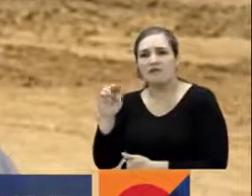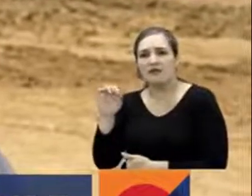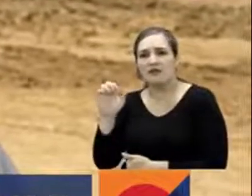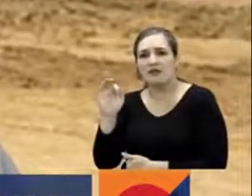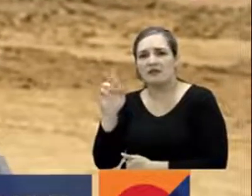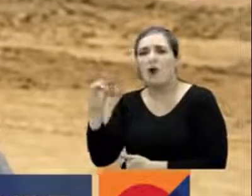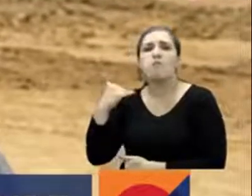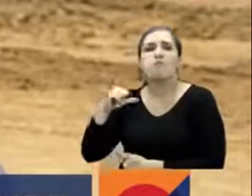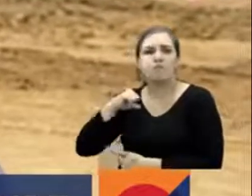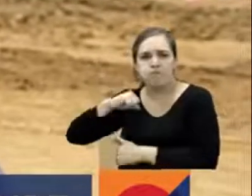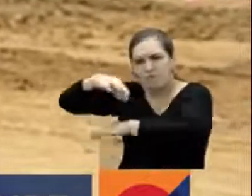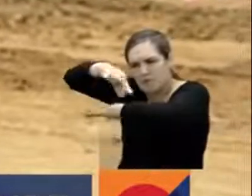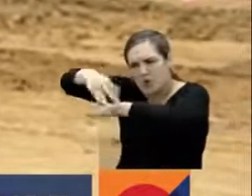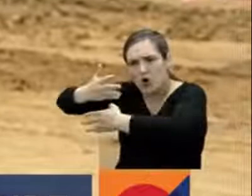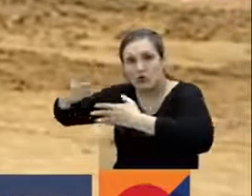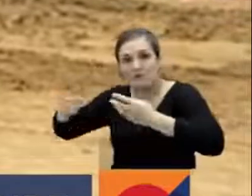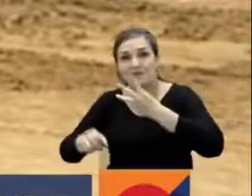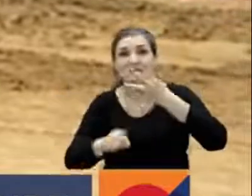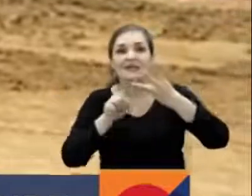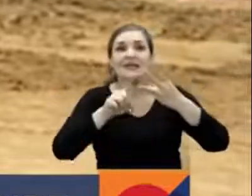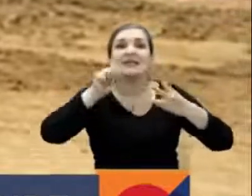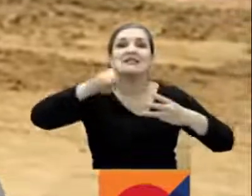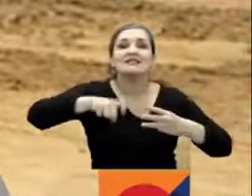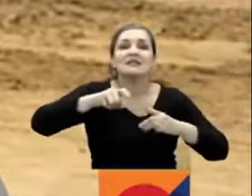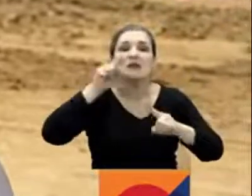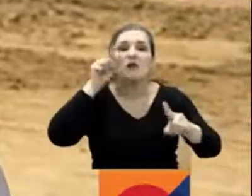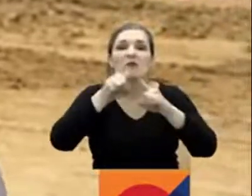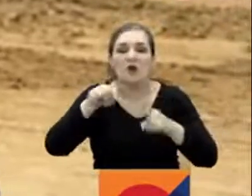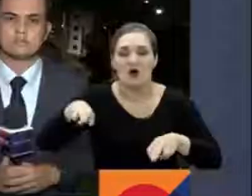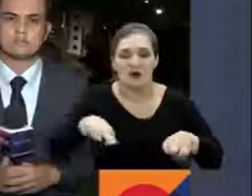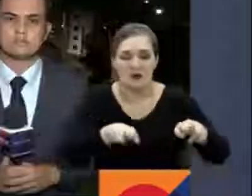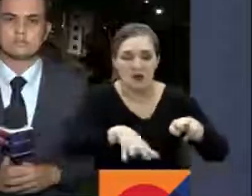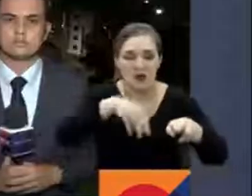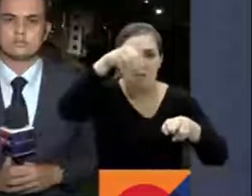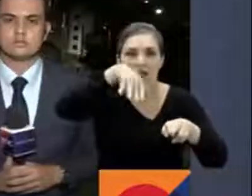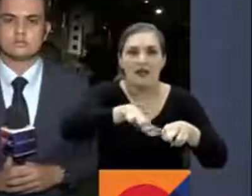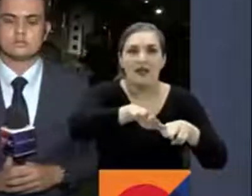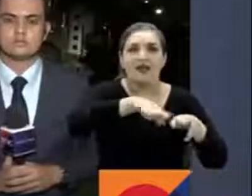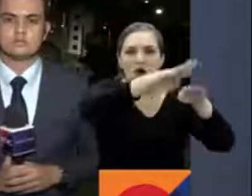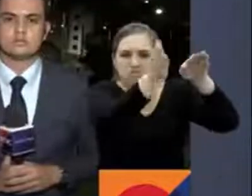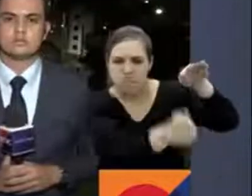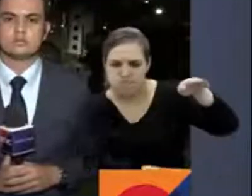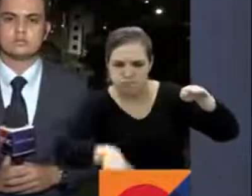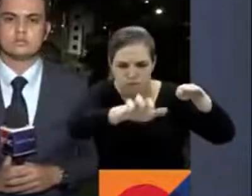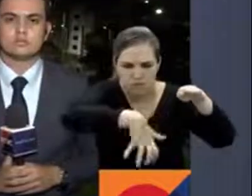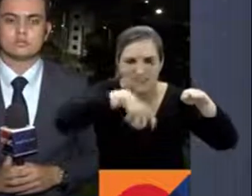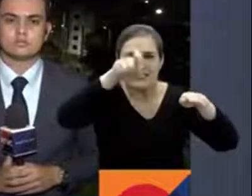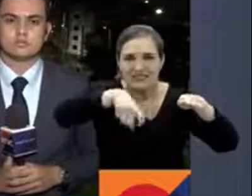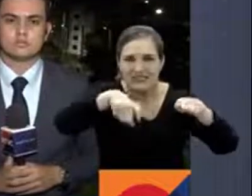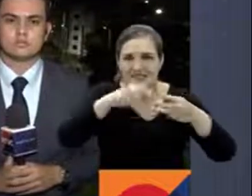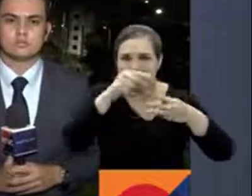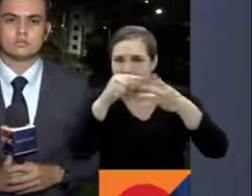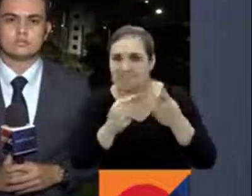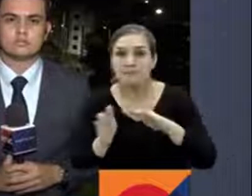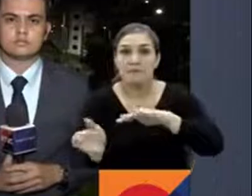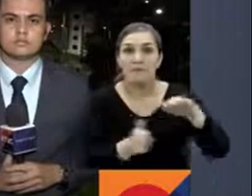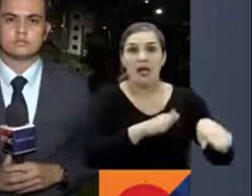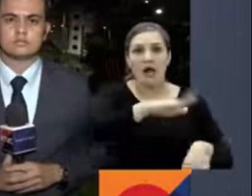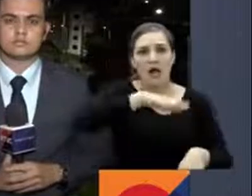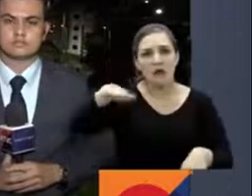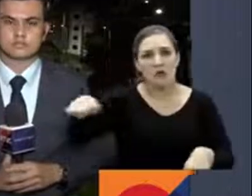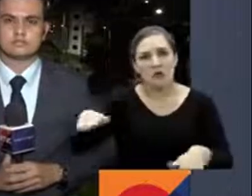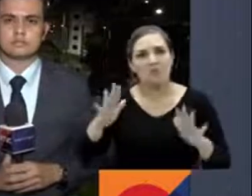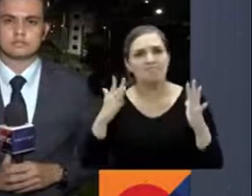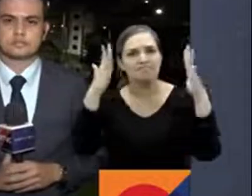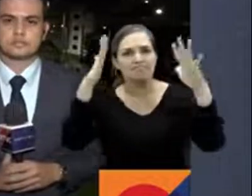necesitamos el puerto de aguas profundas en la desembocadura del río Magdalena. Y en Antioquia la celebración fue moderada